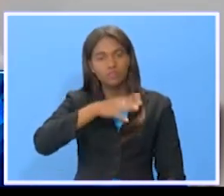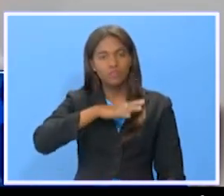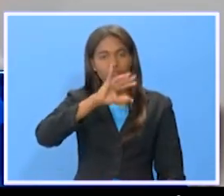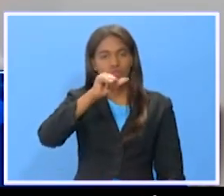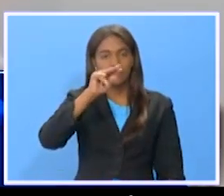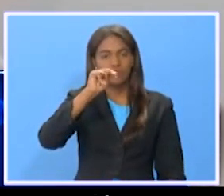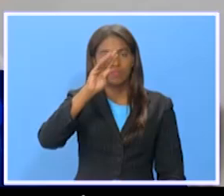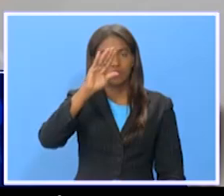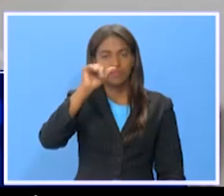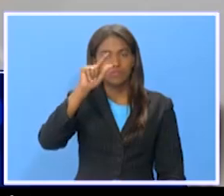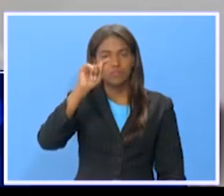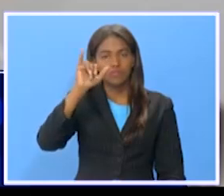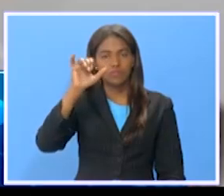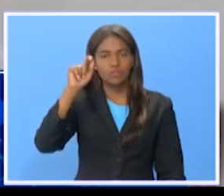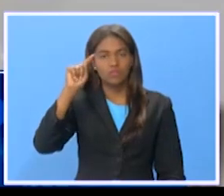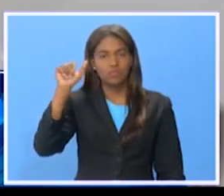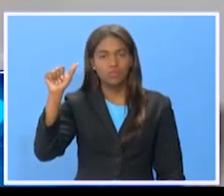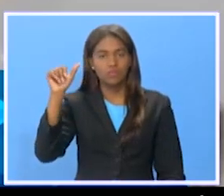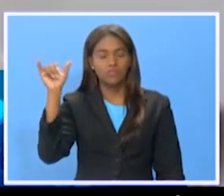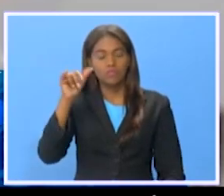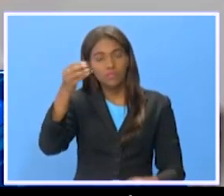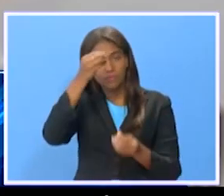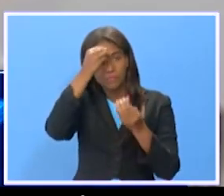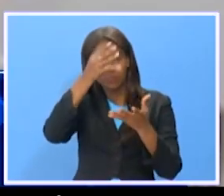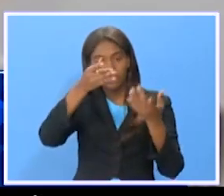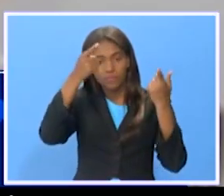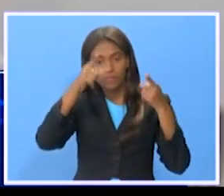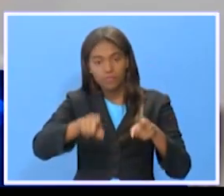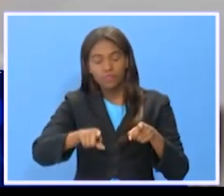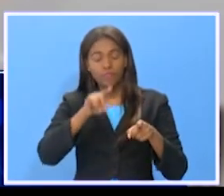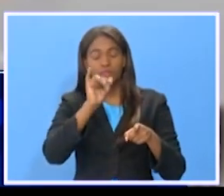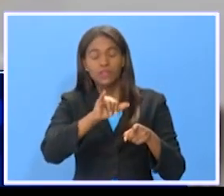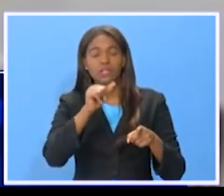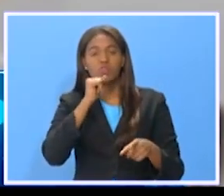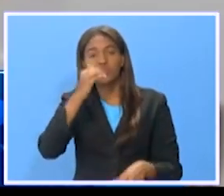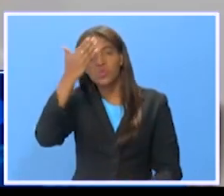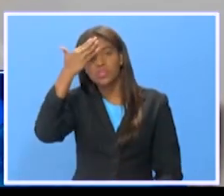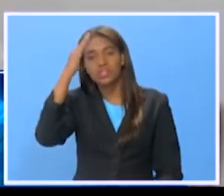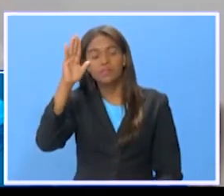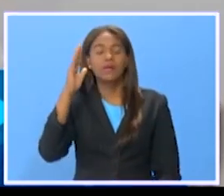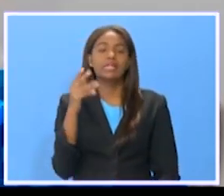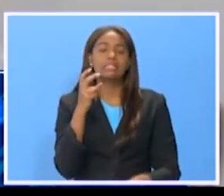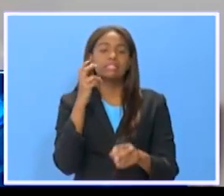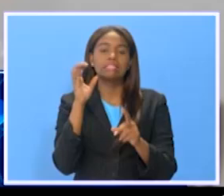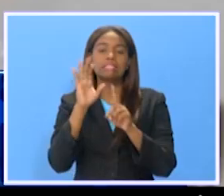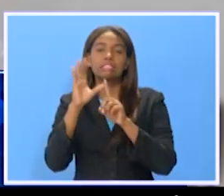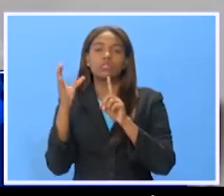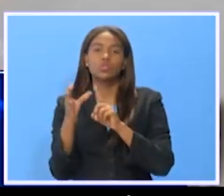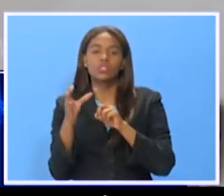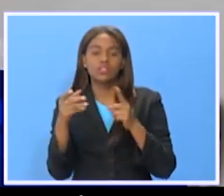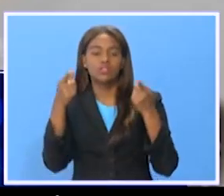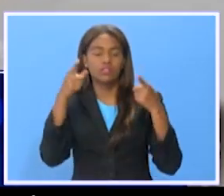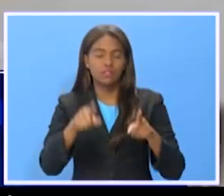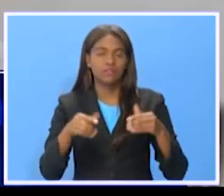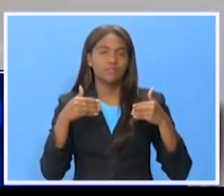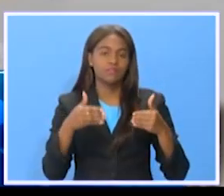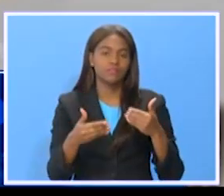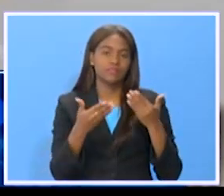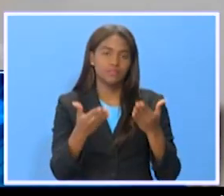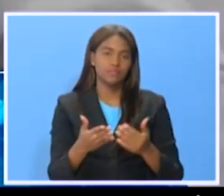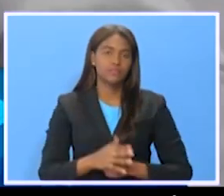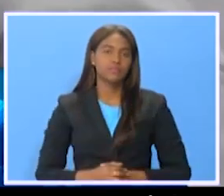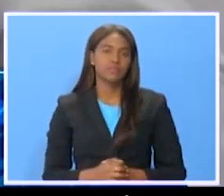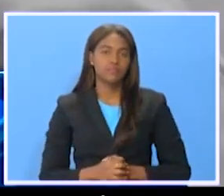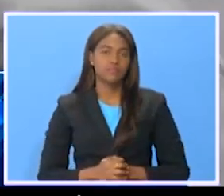Bautista Ortiz, quien confesó haber cometido el hecho y no saber las circunstancias que le llevaron al